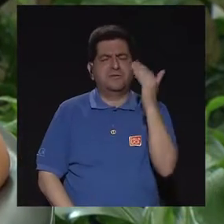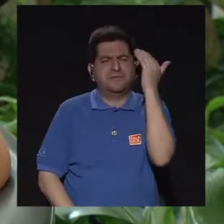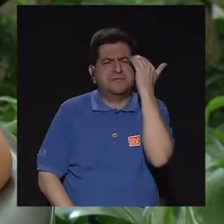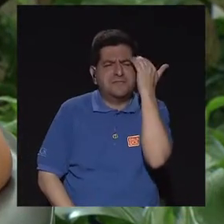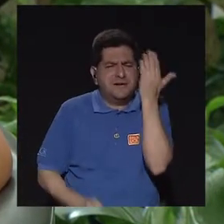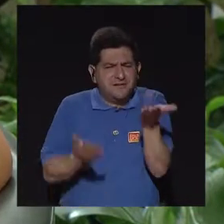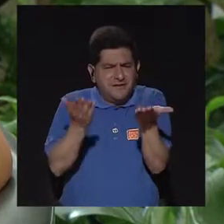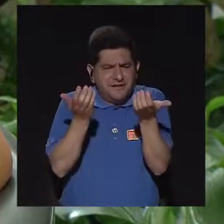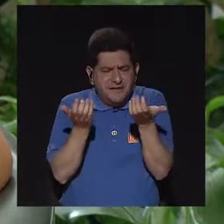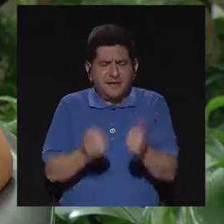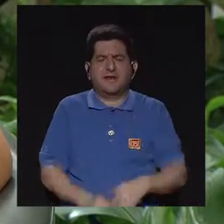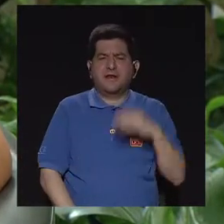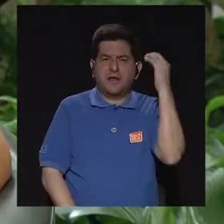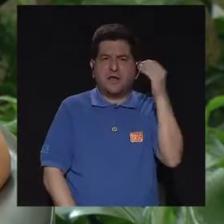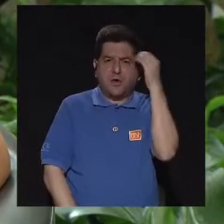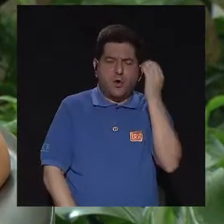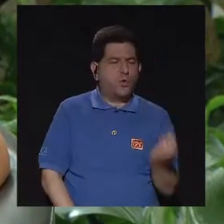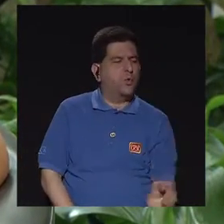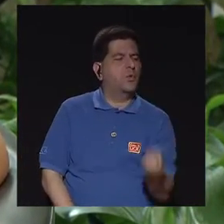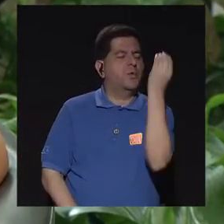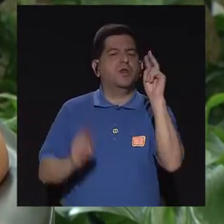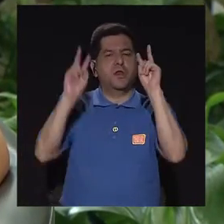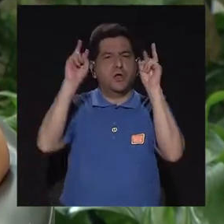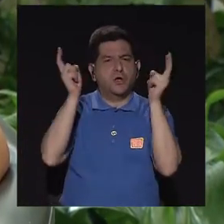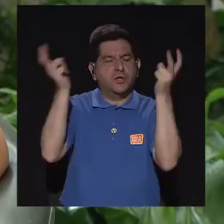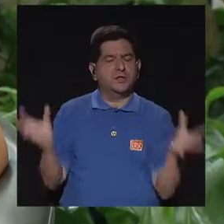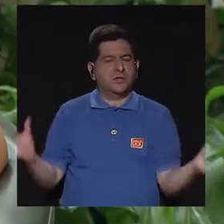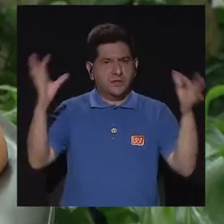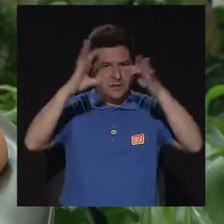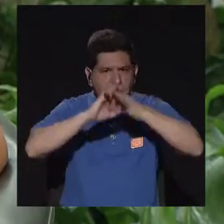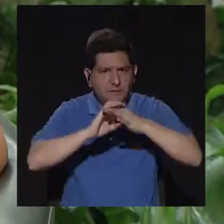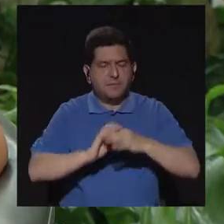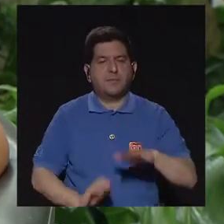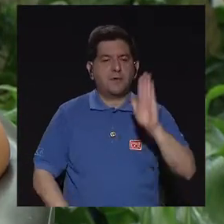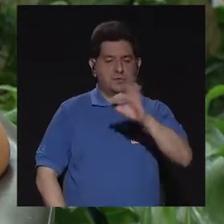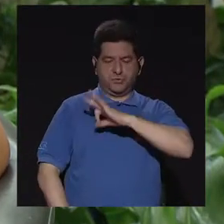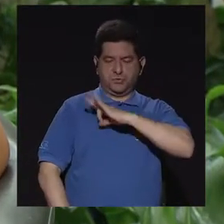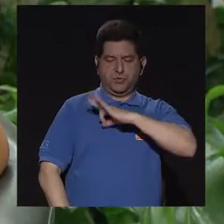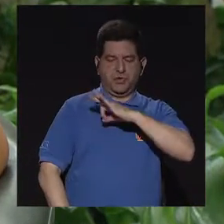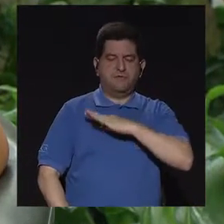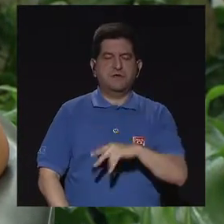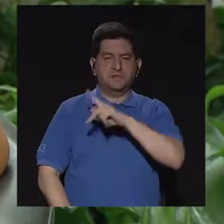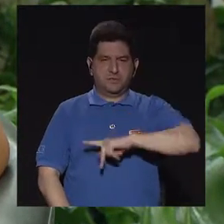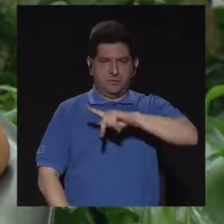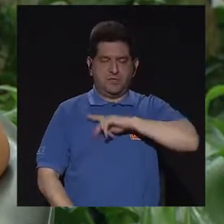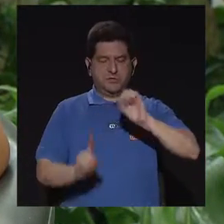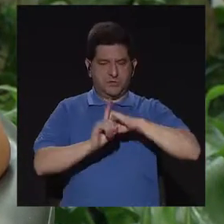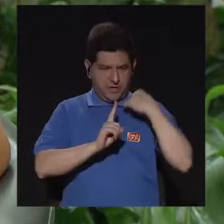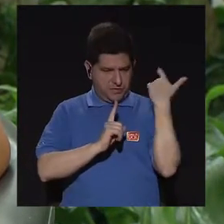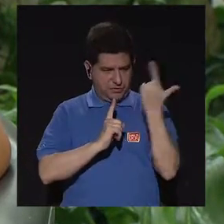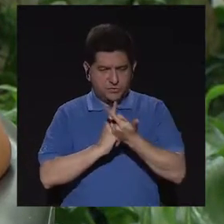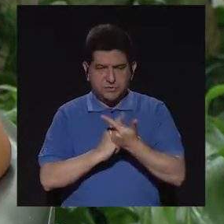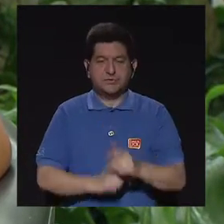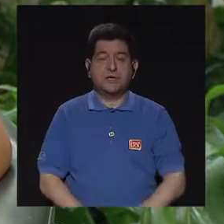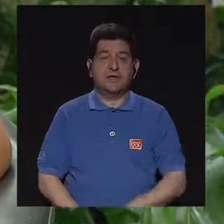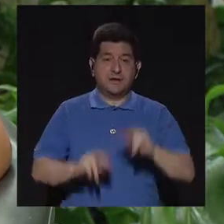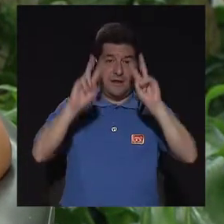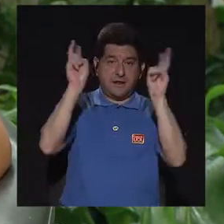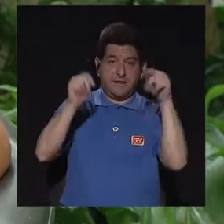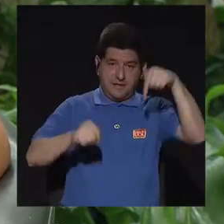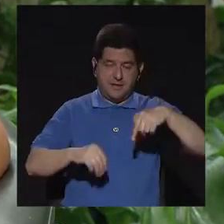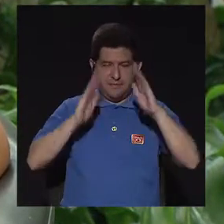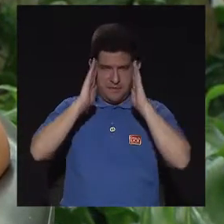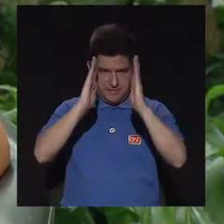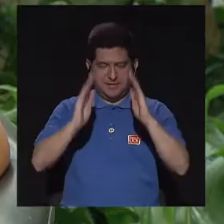queremos conocer la opinión de algunos jóvenes en temas relacionados con su bienestar personal y social. Y ese es el tema que hoy